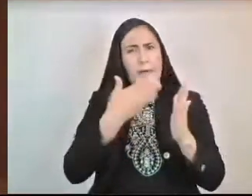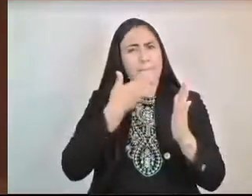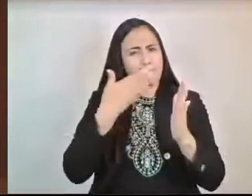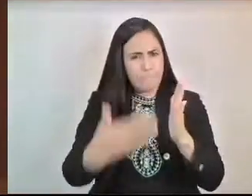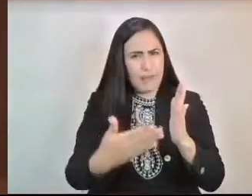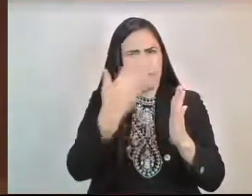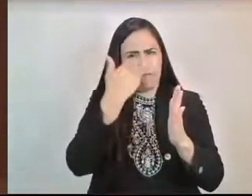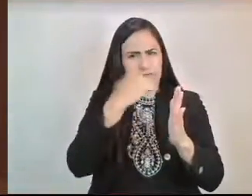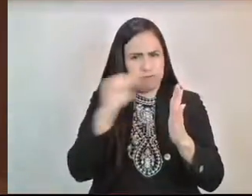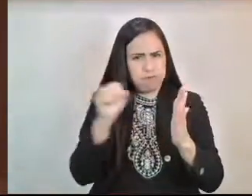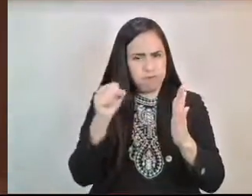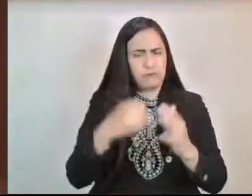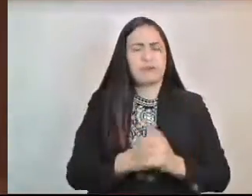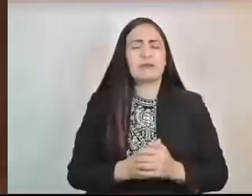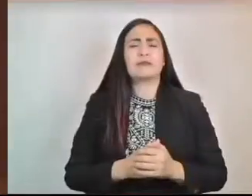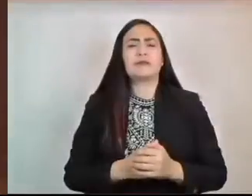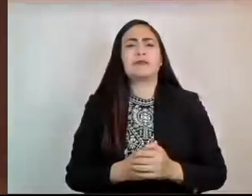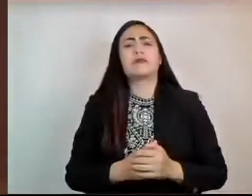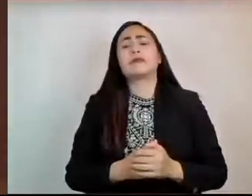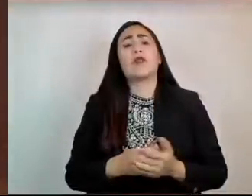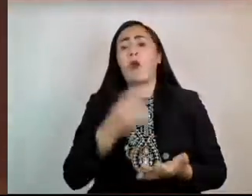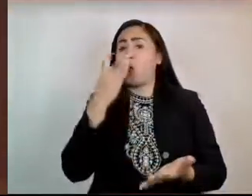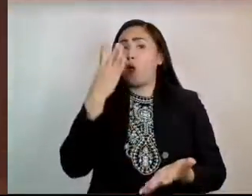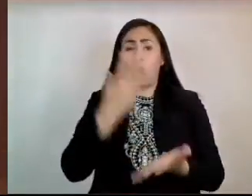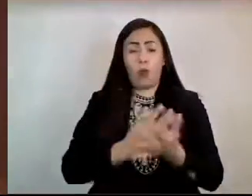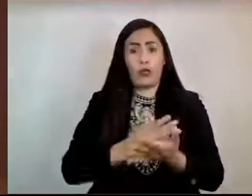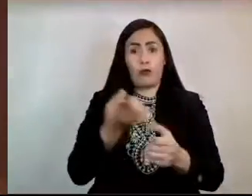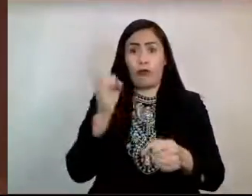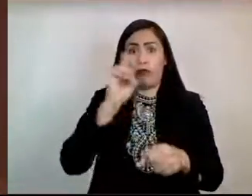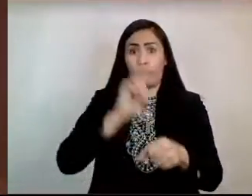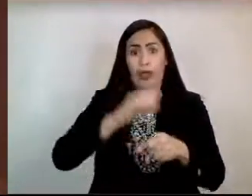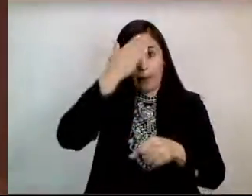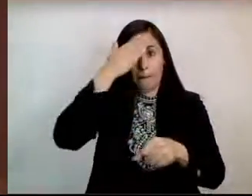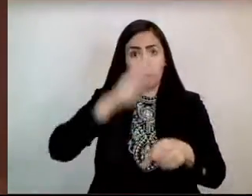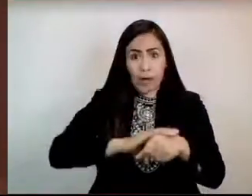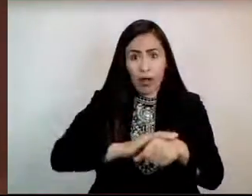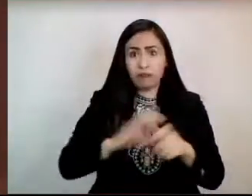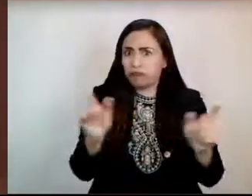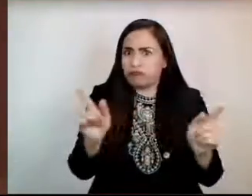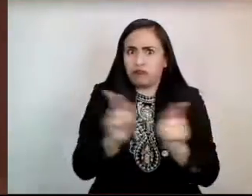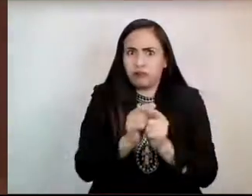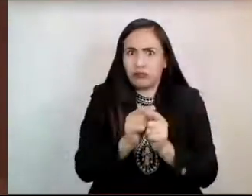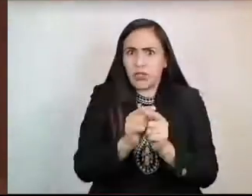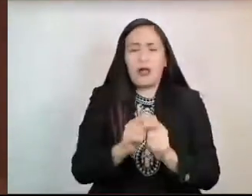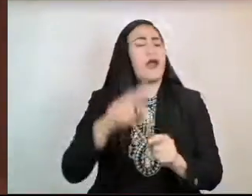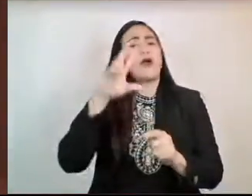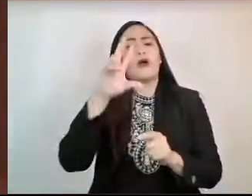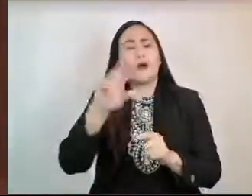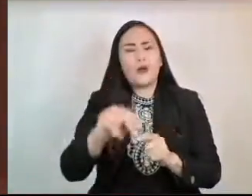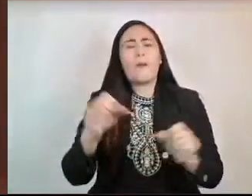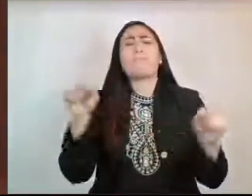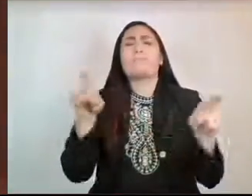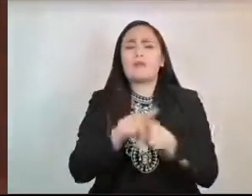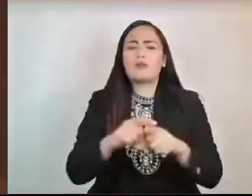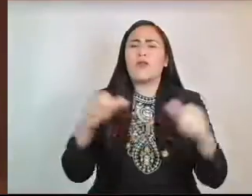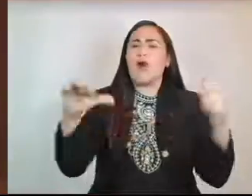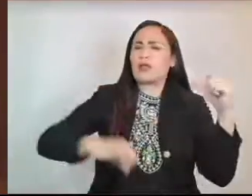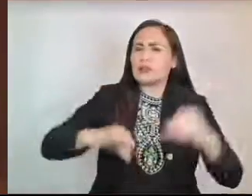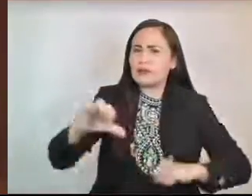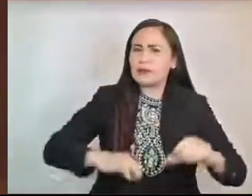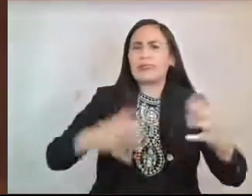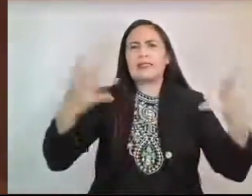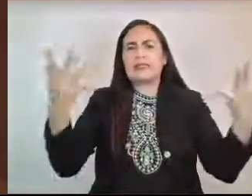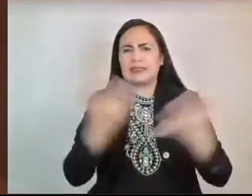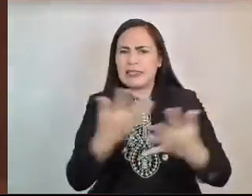no solo es conmemorar este día, sino acompañarlo con acciones que permitan una